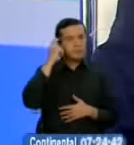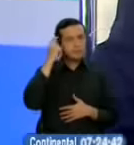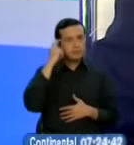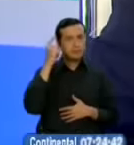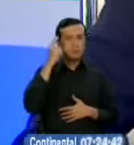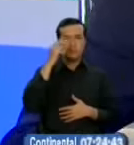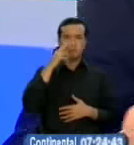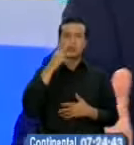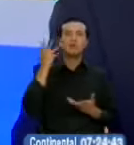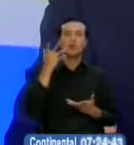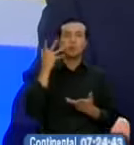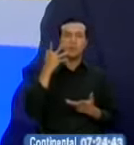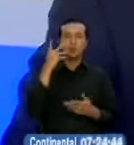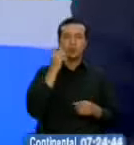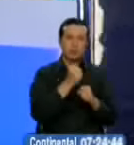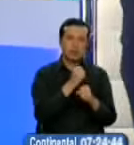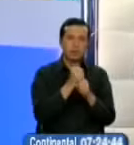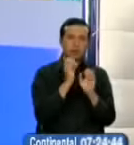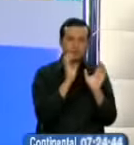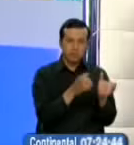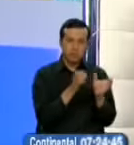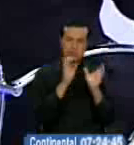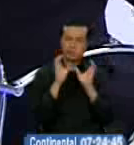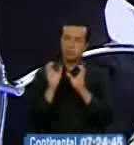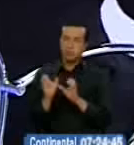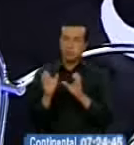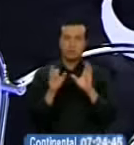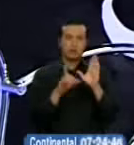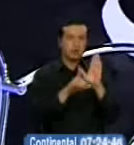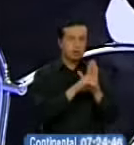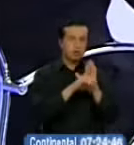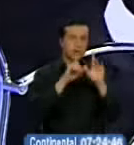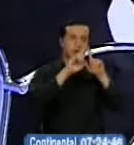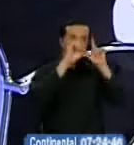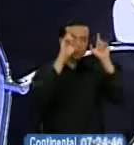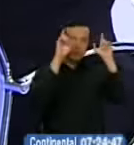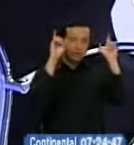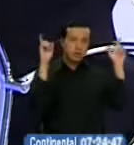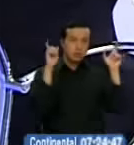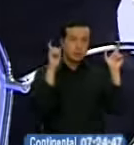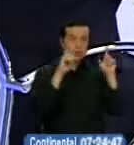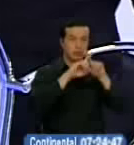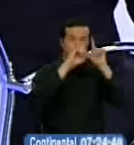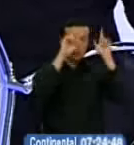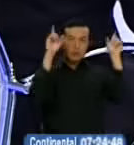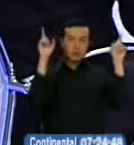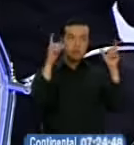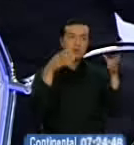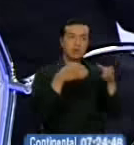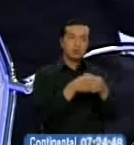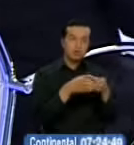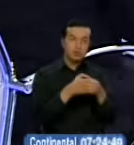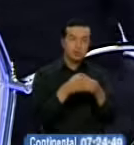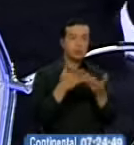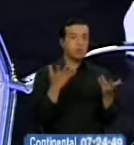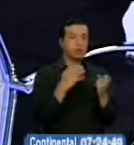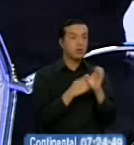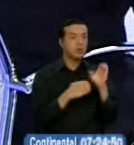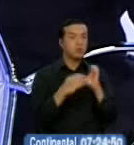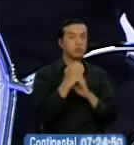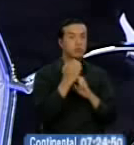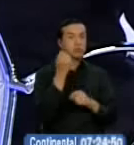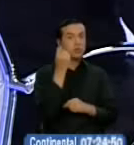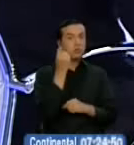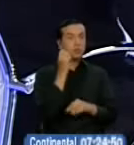un régimen laboral diferenciado para las pequeñas empresas, para estos emprendimientos asociativos, porque la estructura de costos del